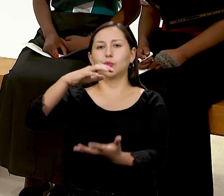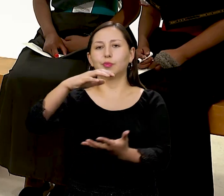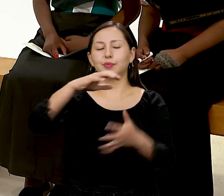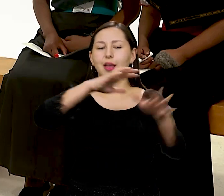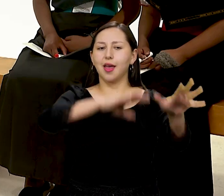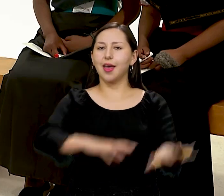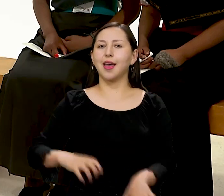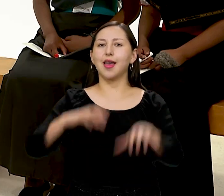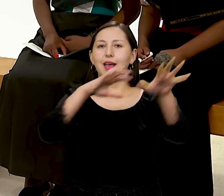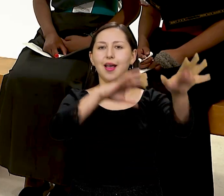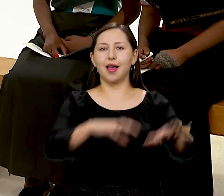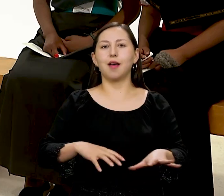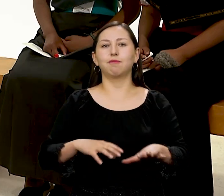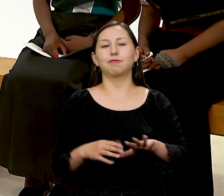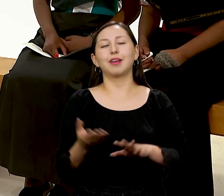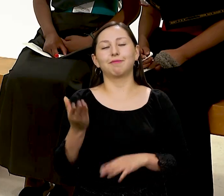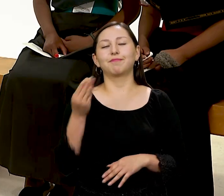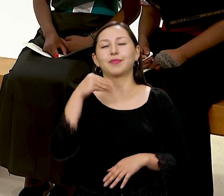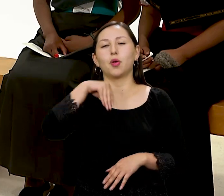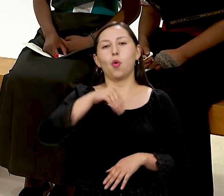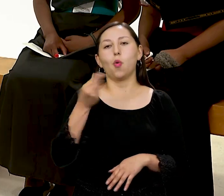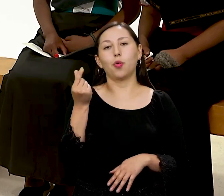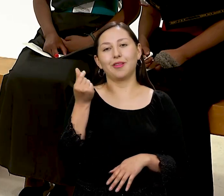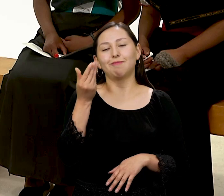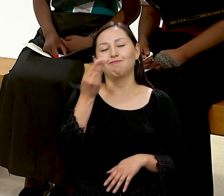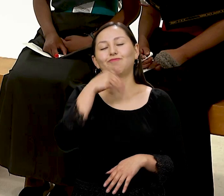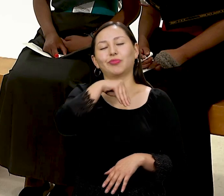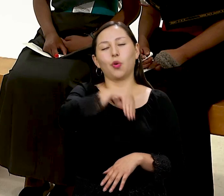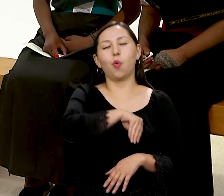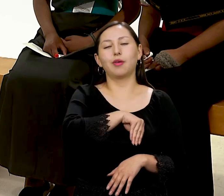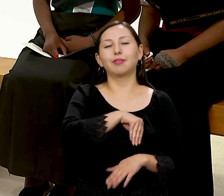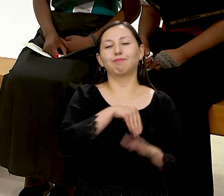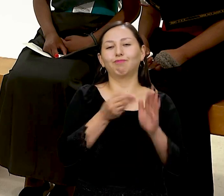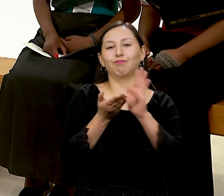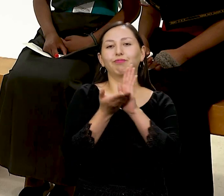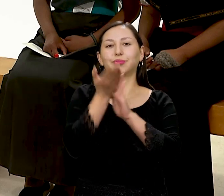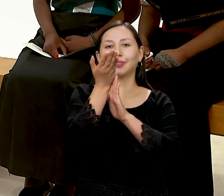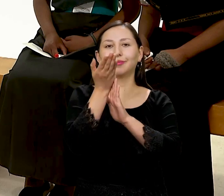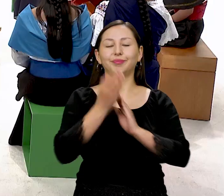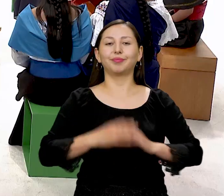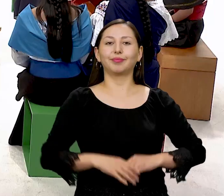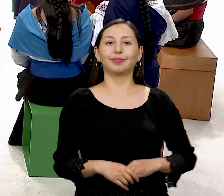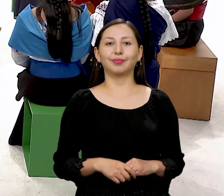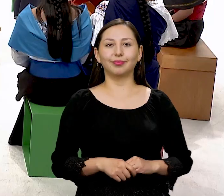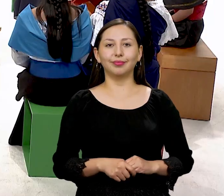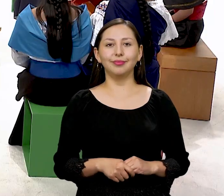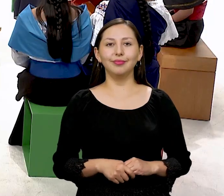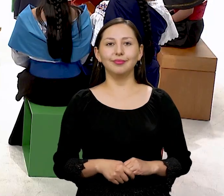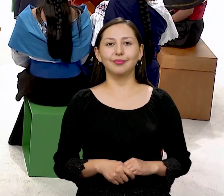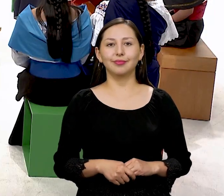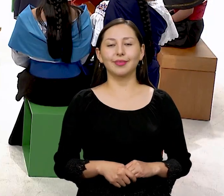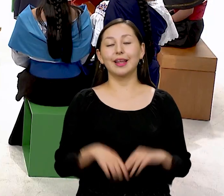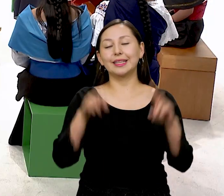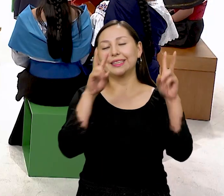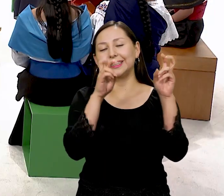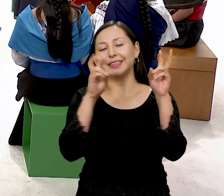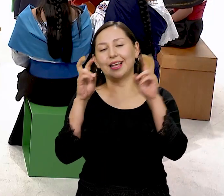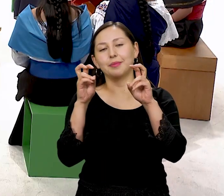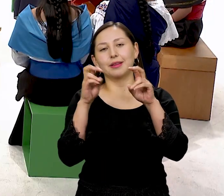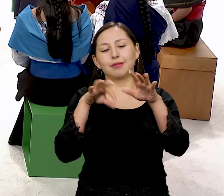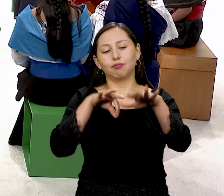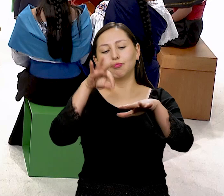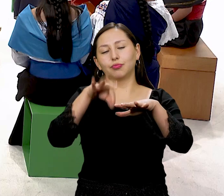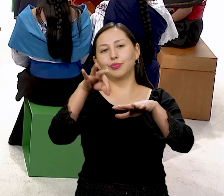y mi ganancia fue también muy alta, ¿ya? Eso en cuanto a esto de